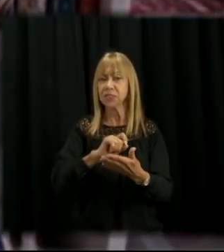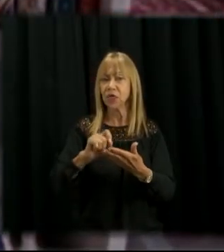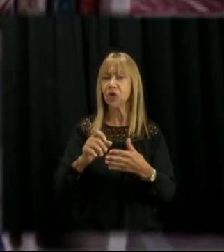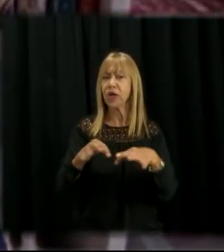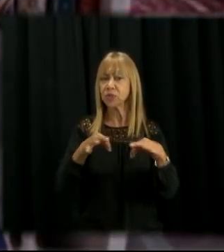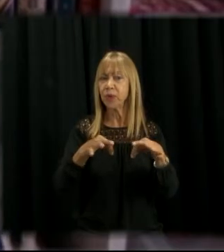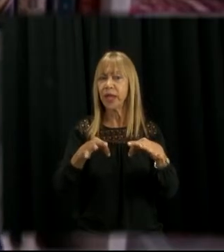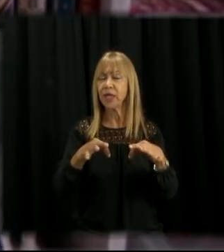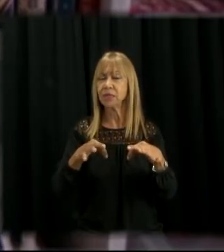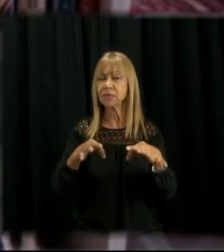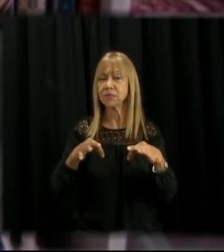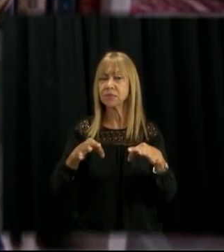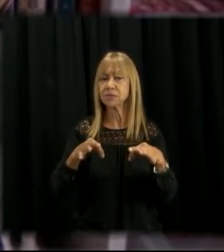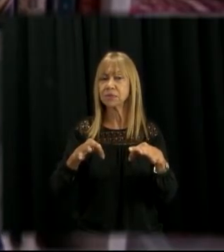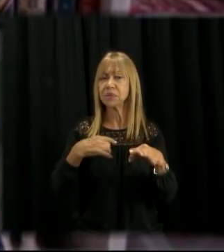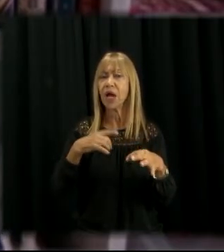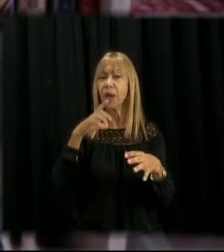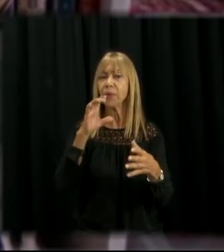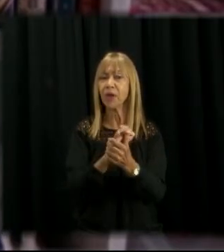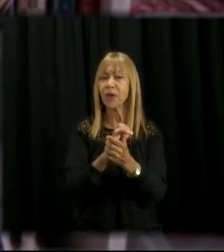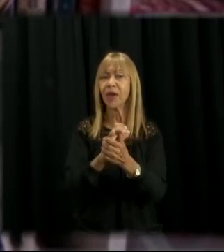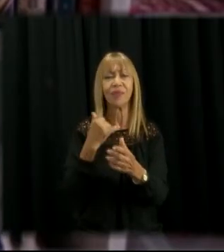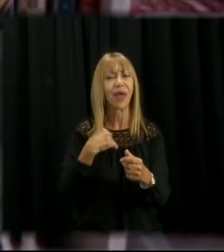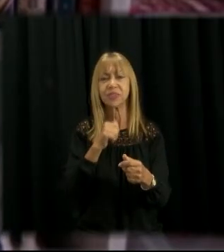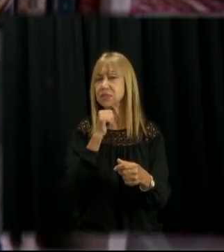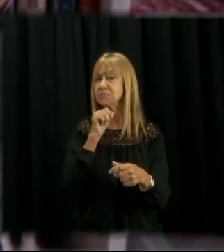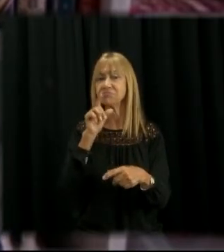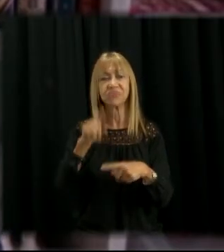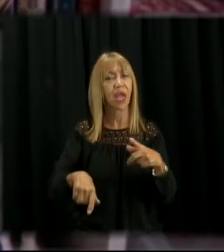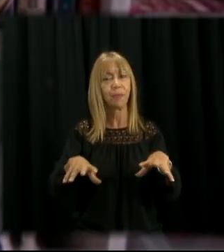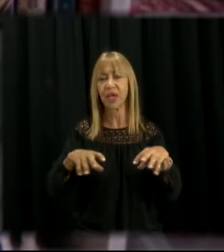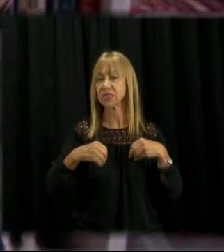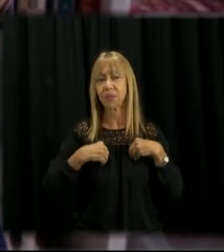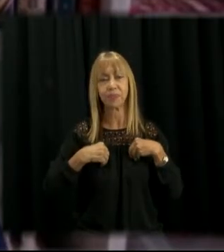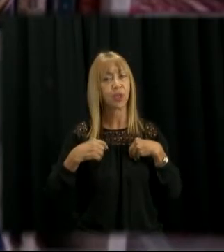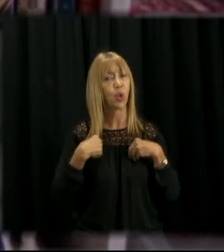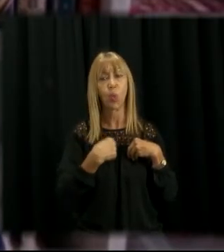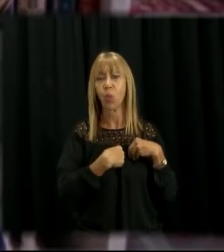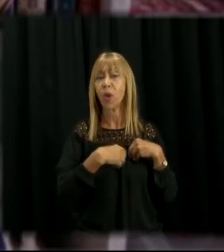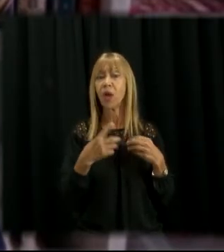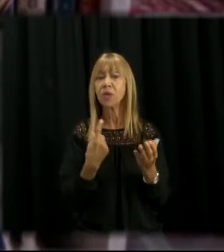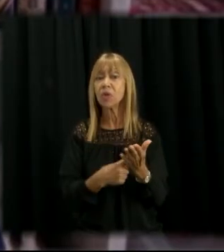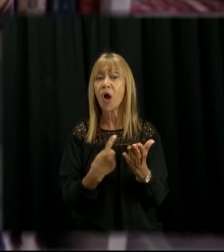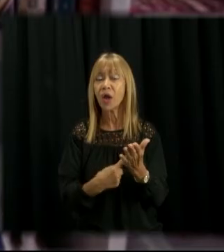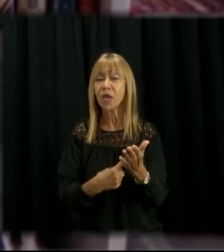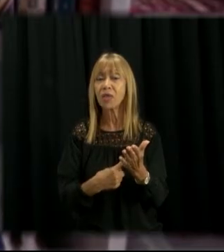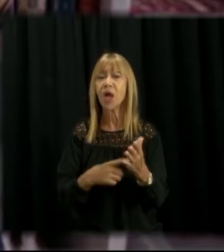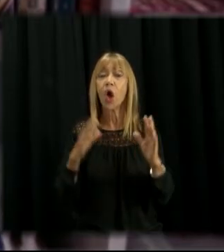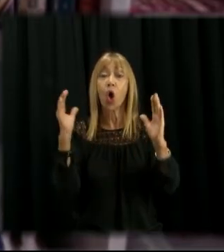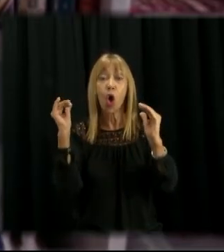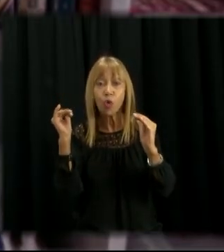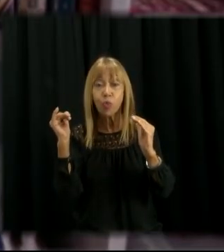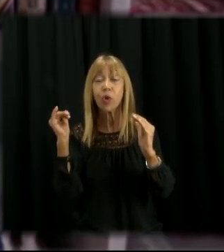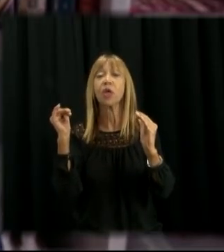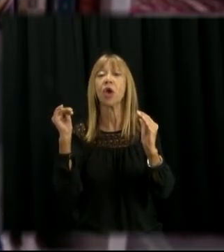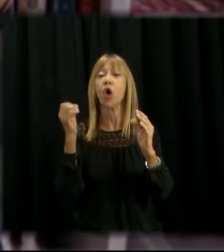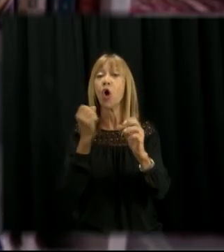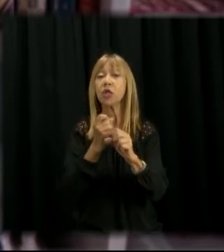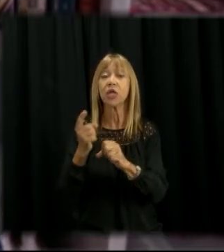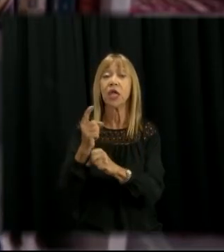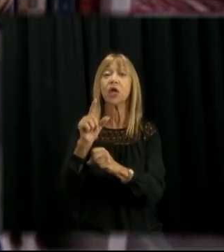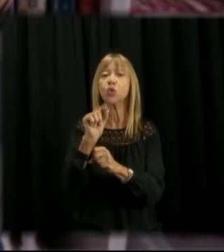el itinerario que explicó, tengo que decir, creo que no es aceptable. Estamos hablando que